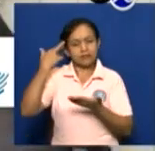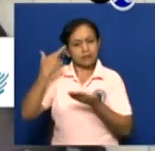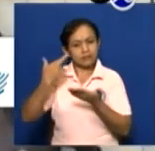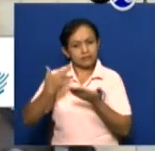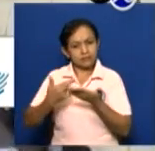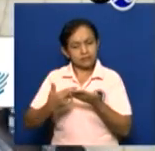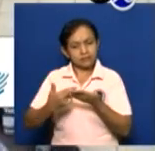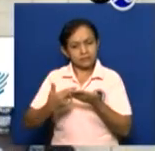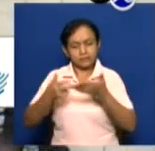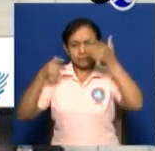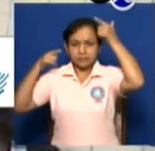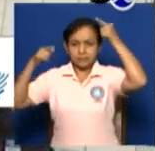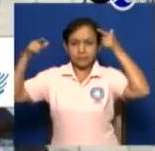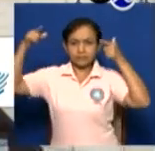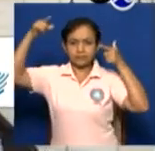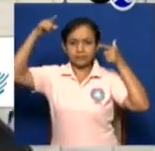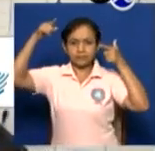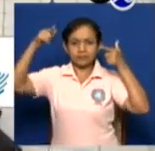el legado de Sandino?